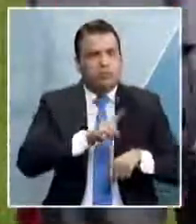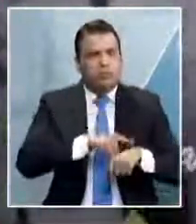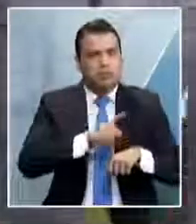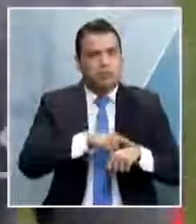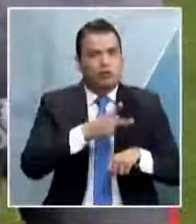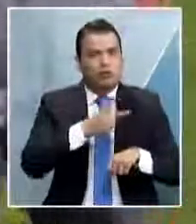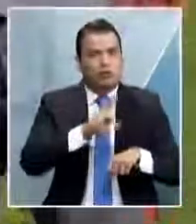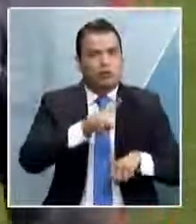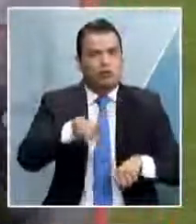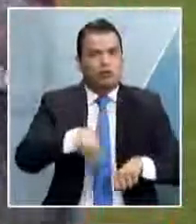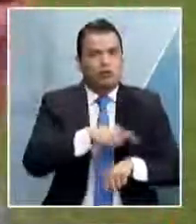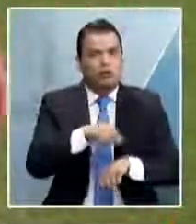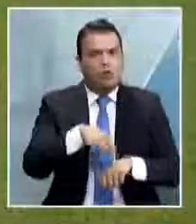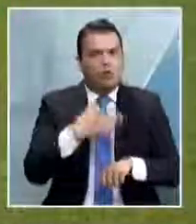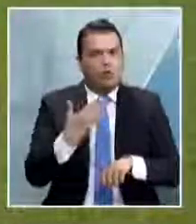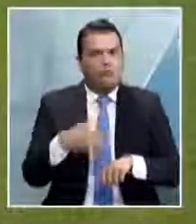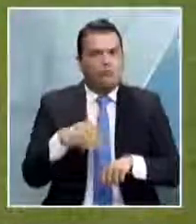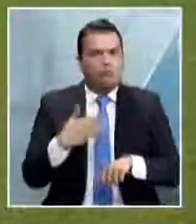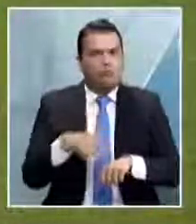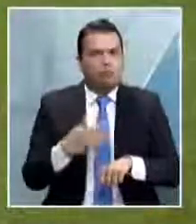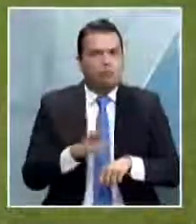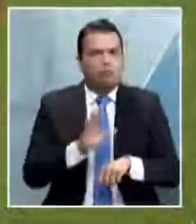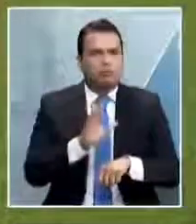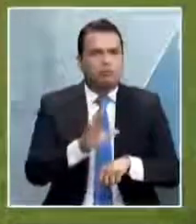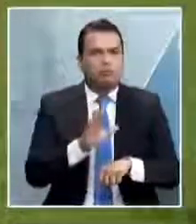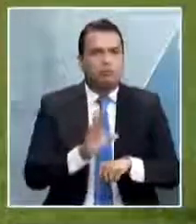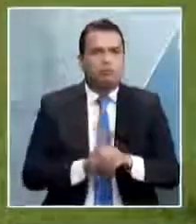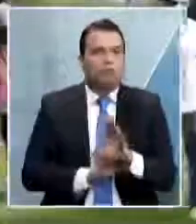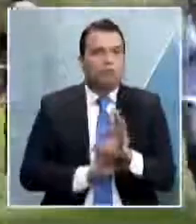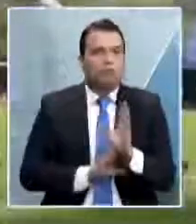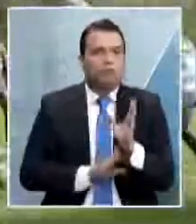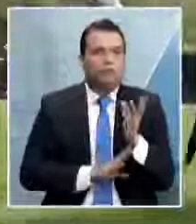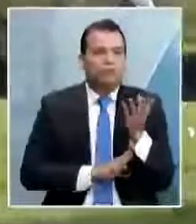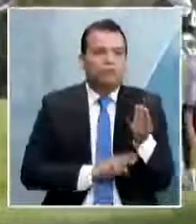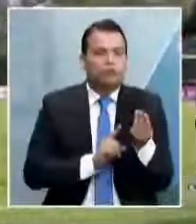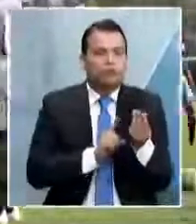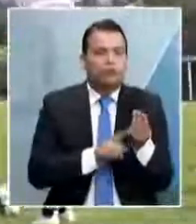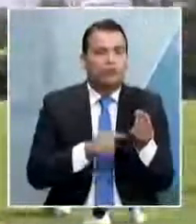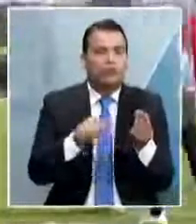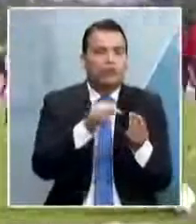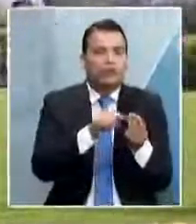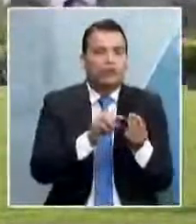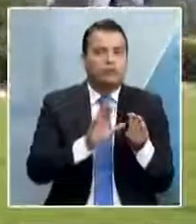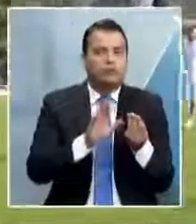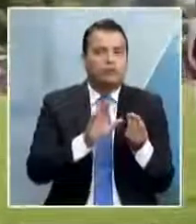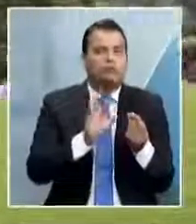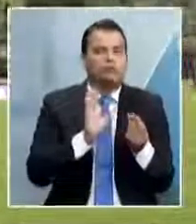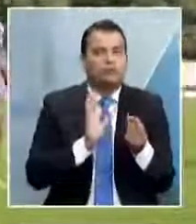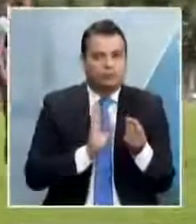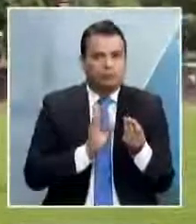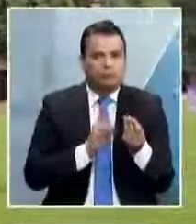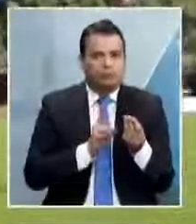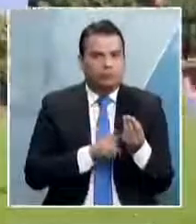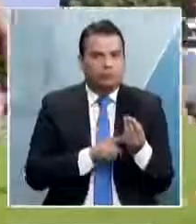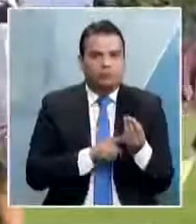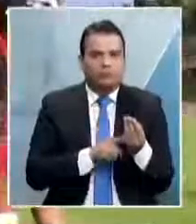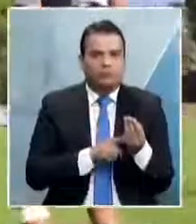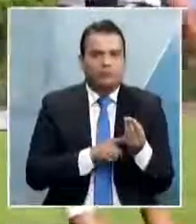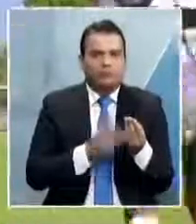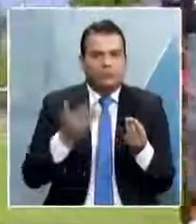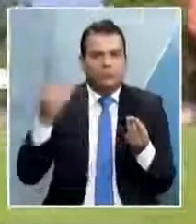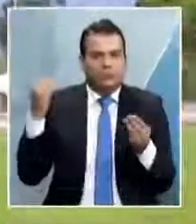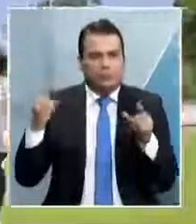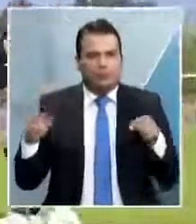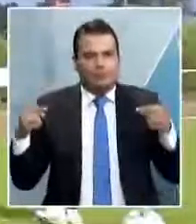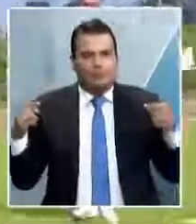de Jesús Cabrera. El cuadro escarlata viene de ganar en la última presentación como visitante frente a